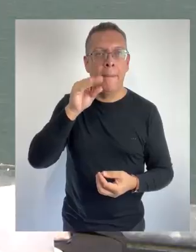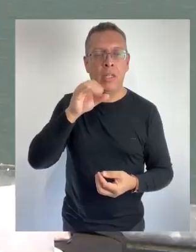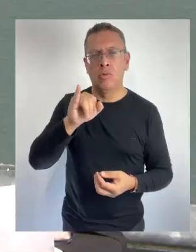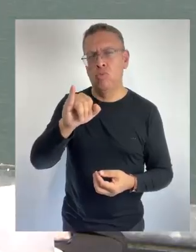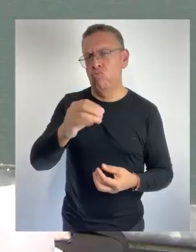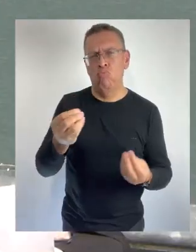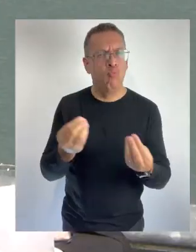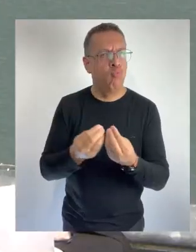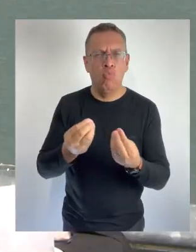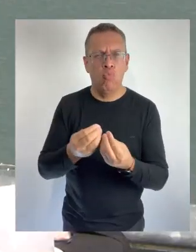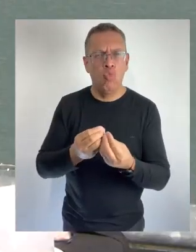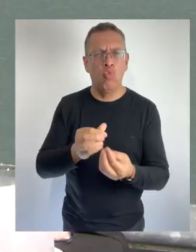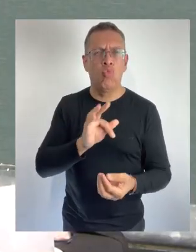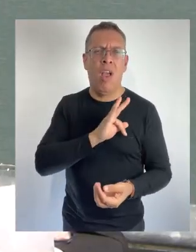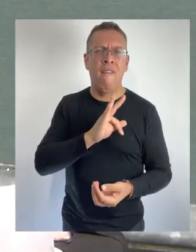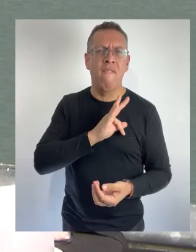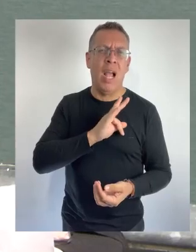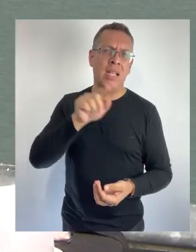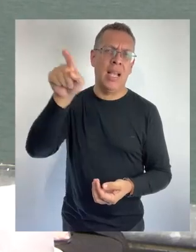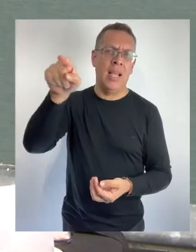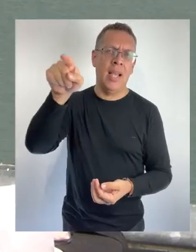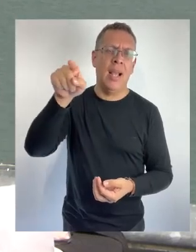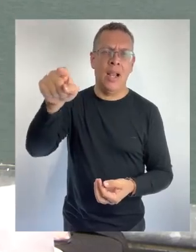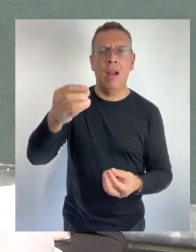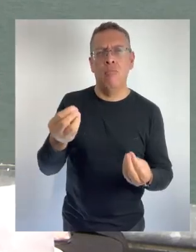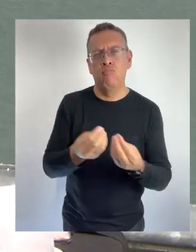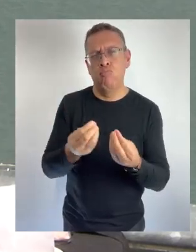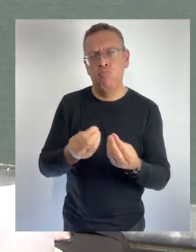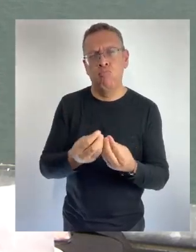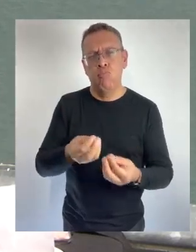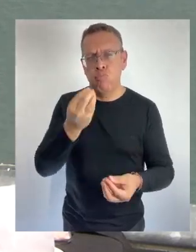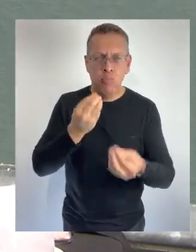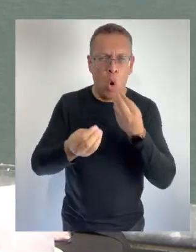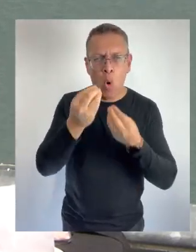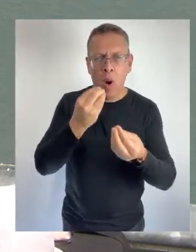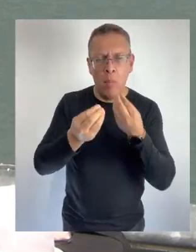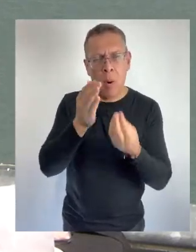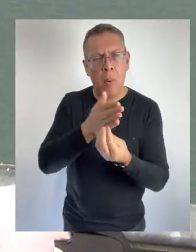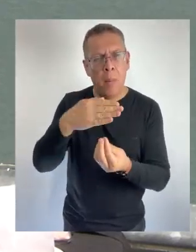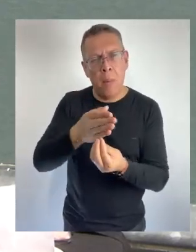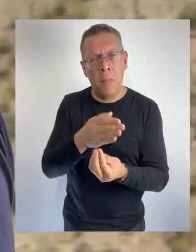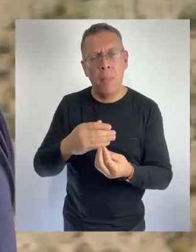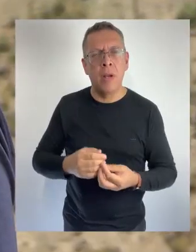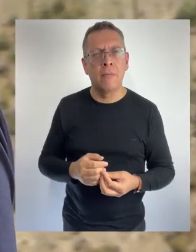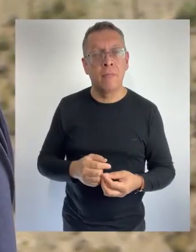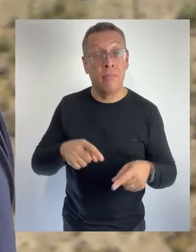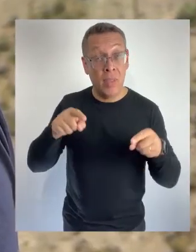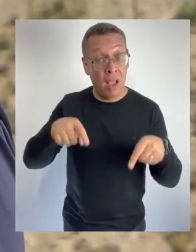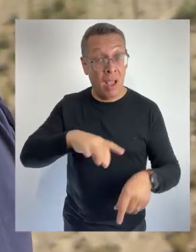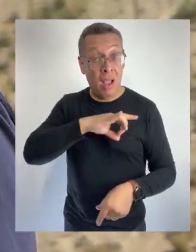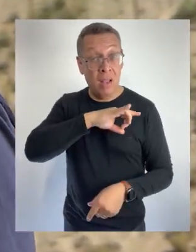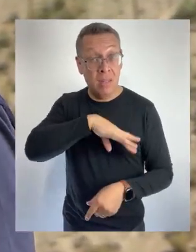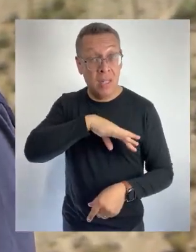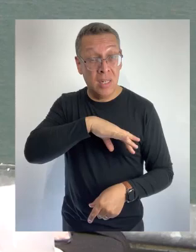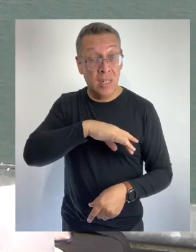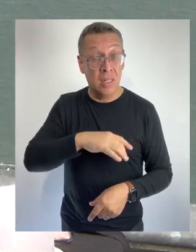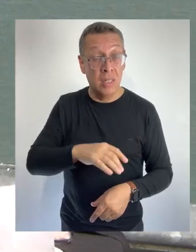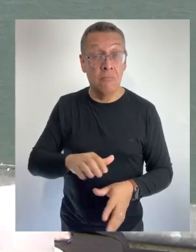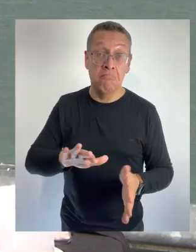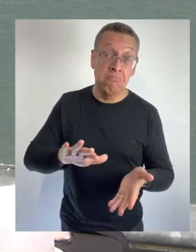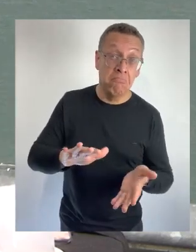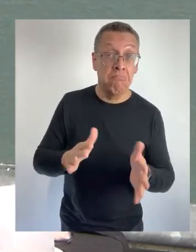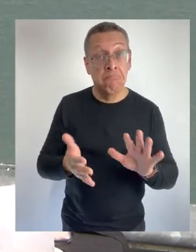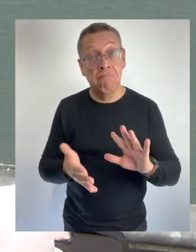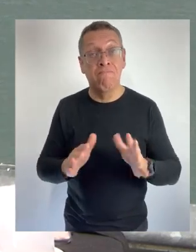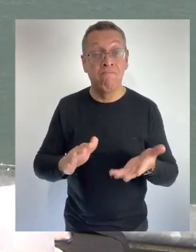come mucho pato en Francia. Ya, perfecto. Pato, lo foie gras. Acá en Chile no es tanto, ¿no? Se empieza a encontrar